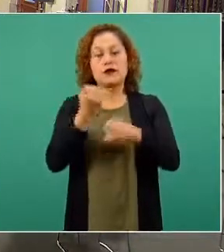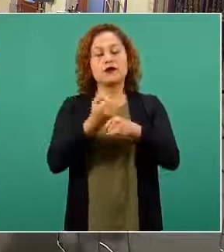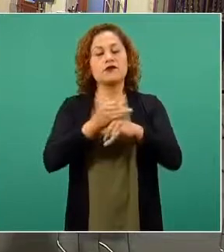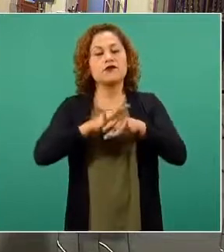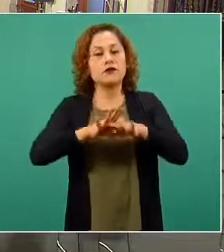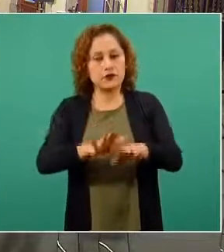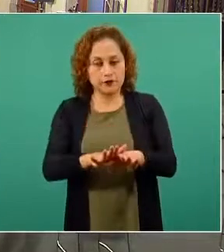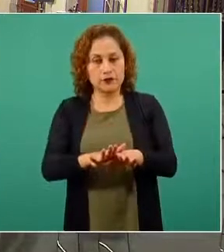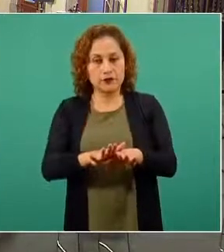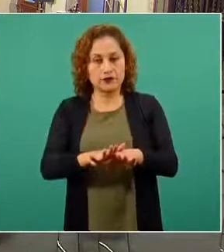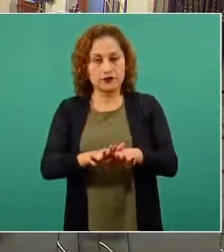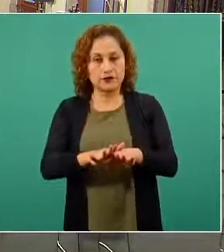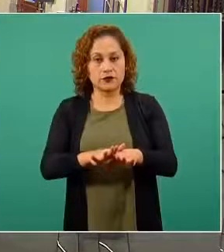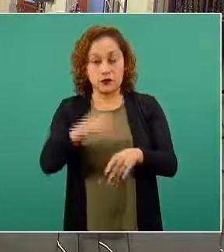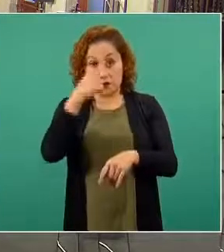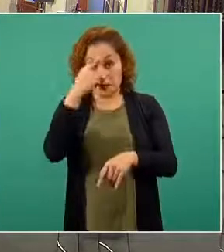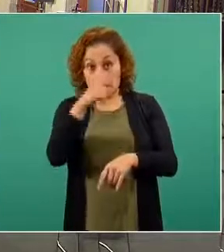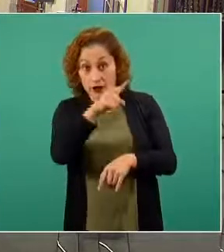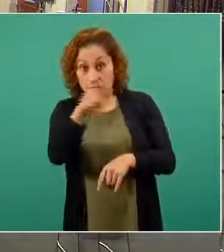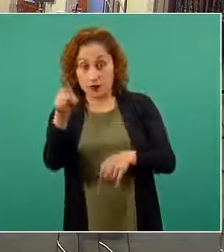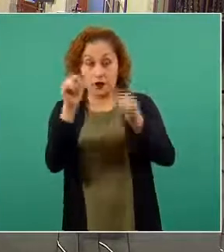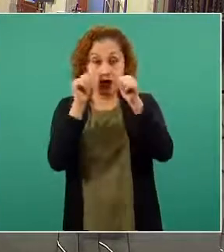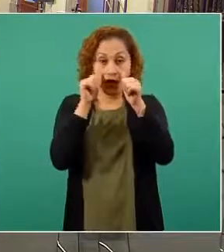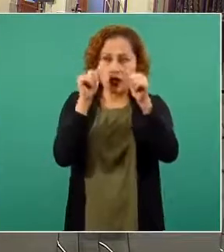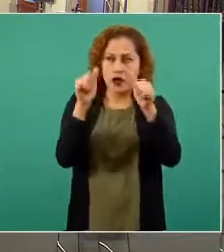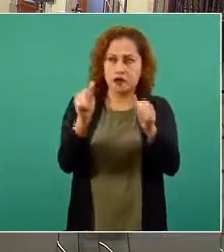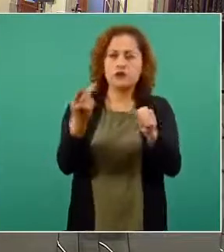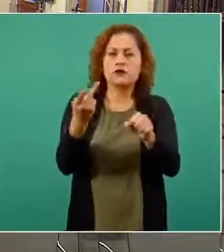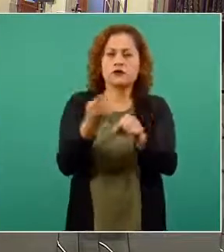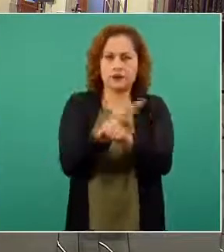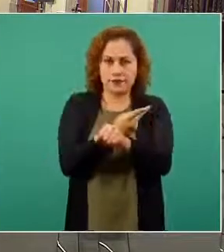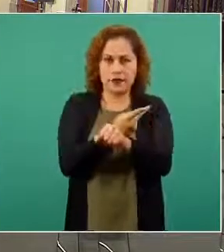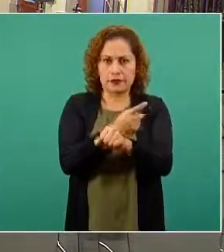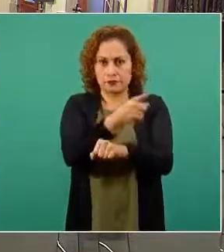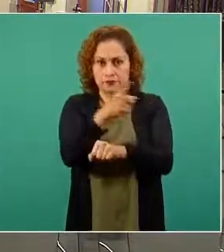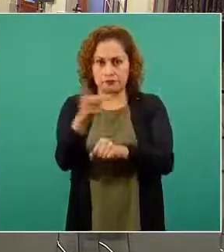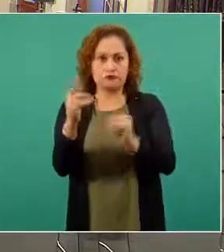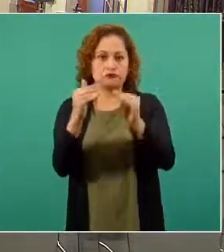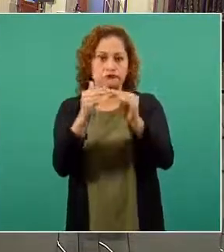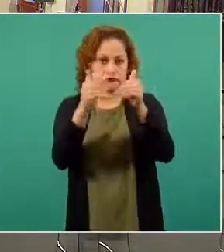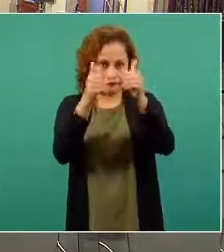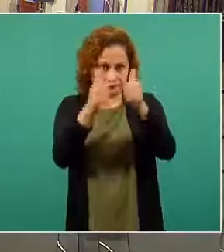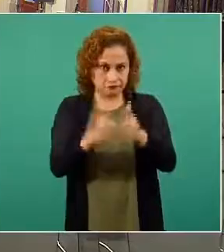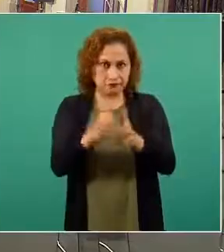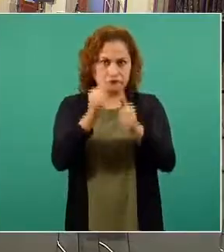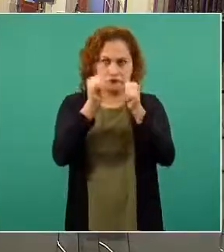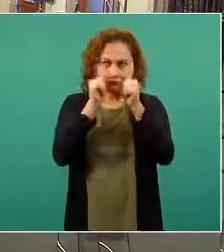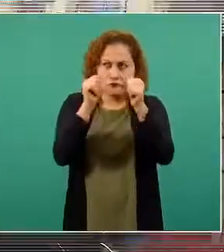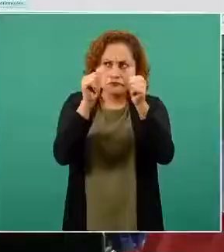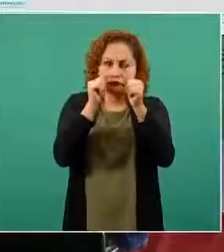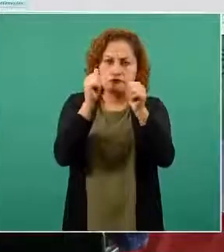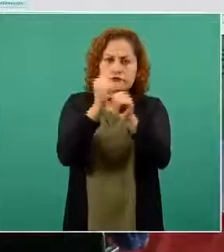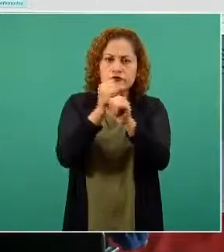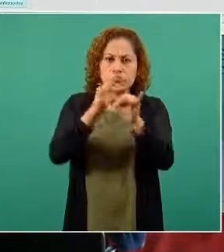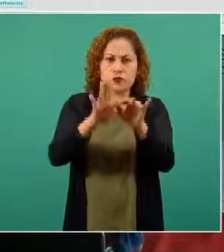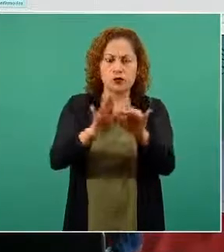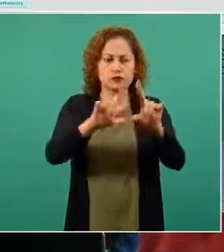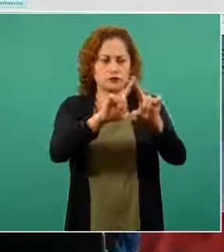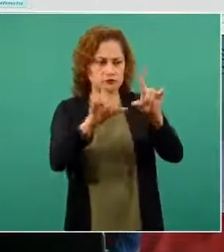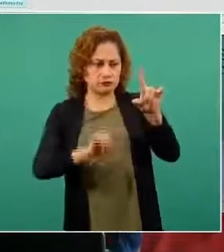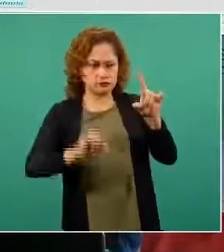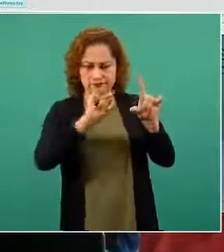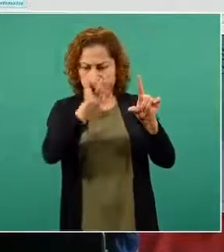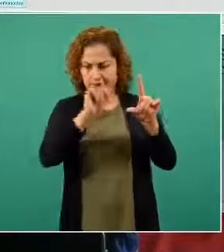de prensa para mantenerles informados e informadas en casa y en todos los sitios en los que nos están visualizando.